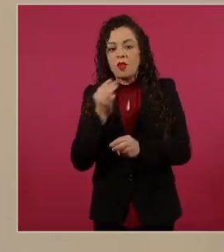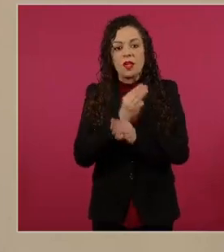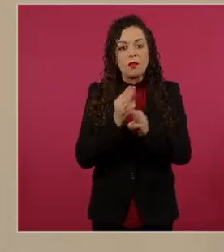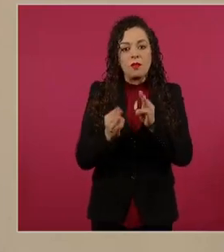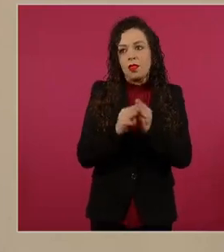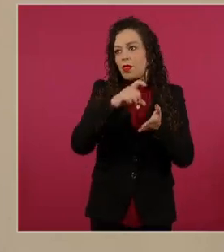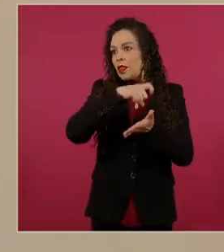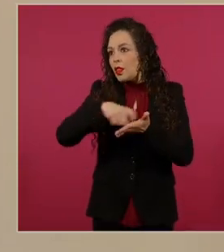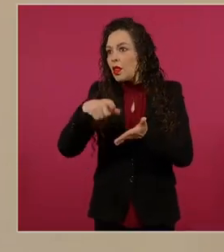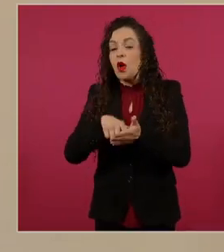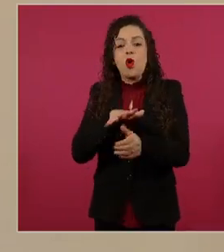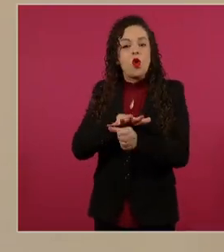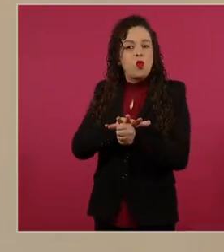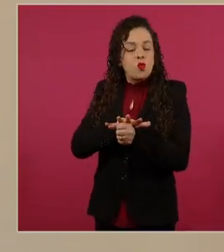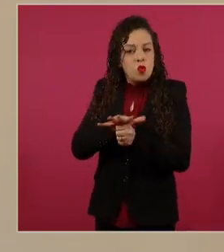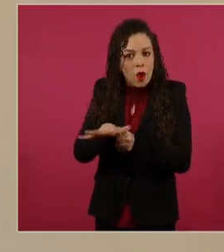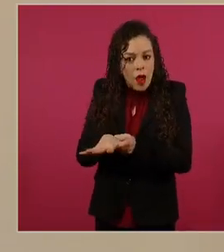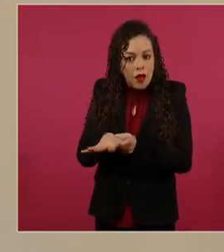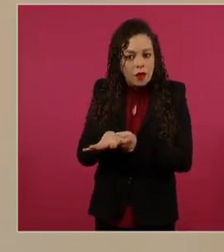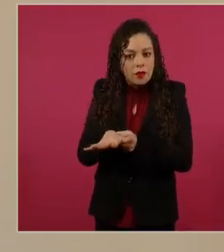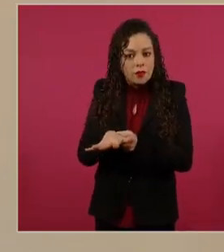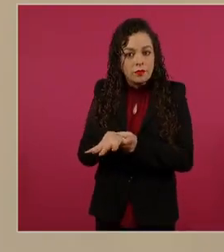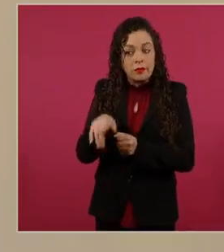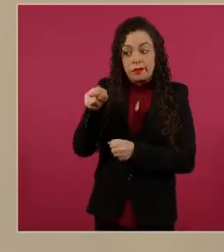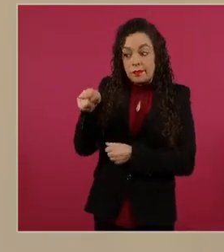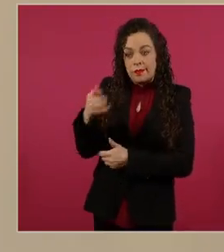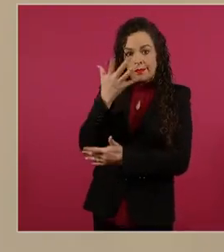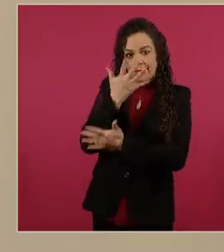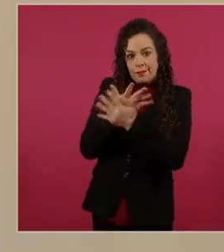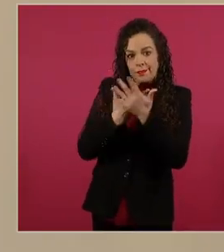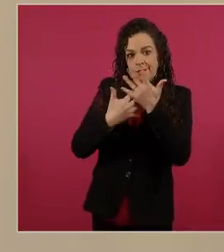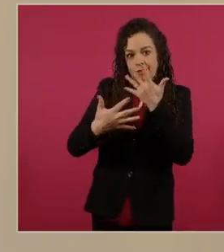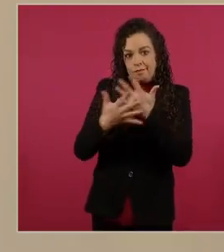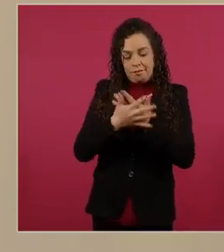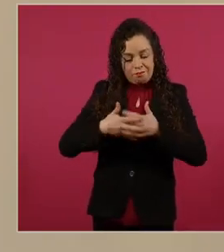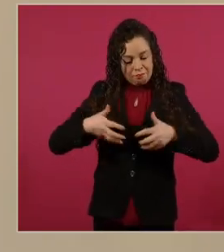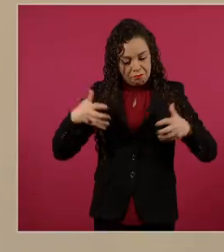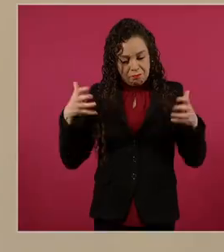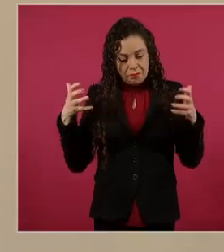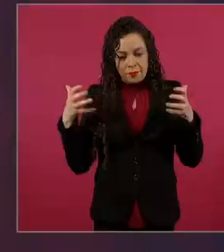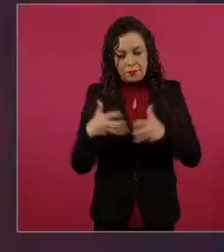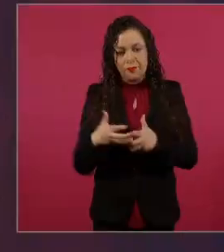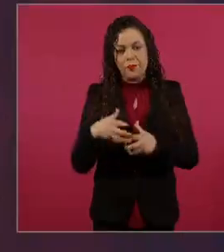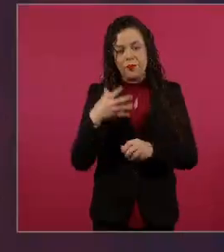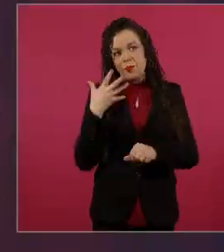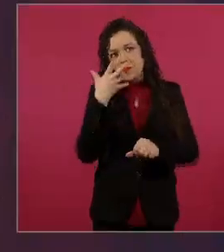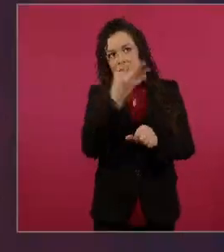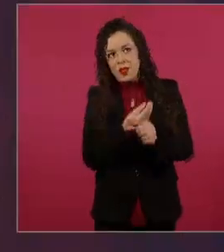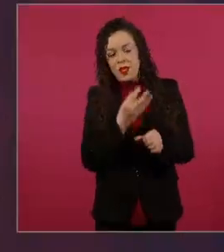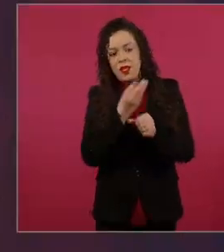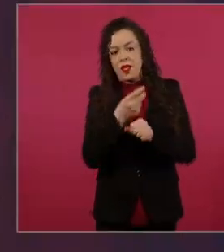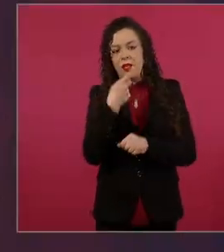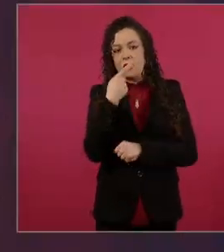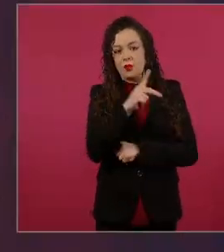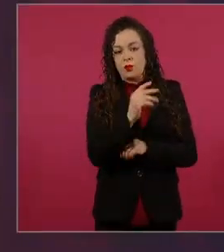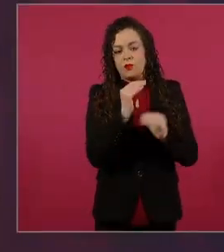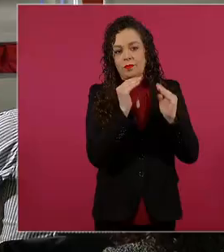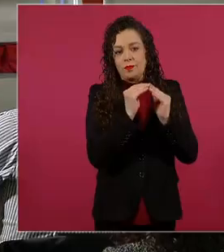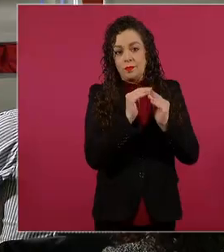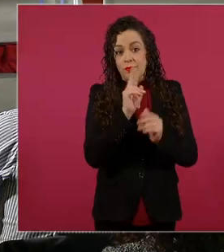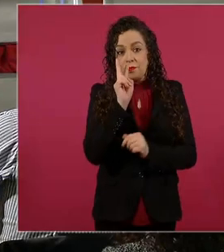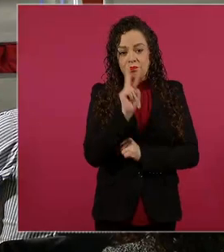materiales, para ellos mismos hacer los trabajos en su vivienda y tuvo alcances muy, muy